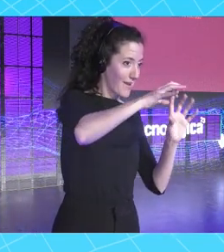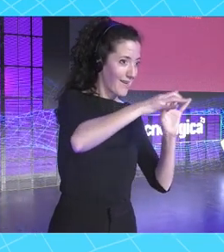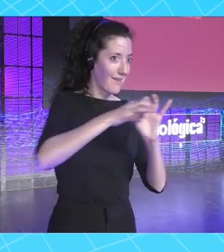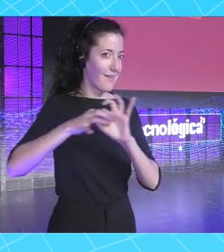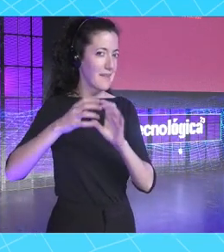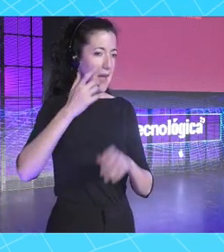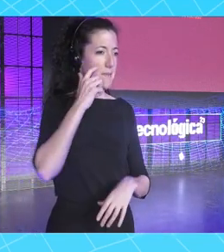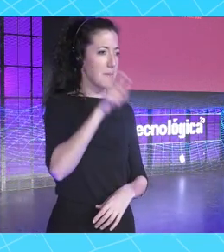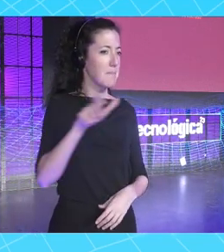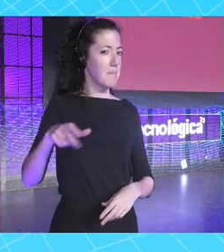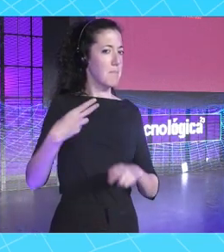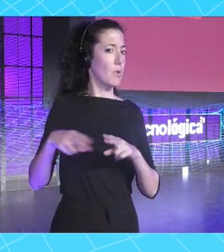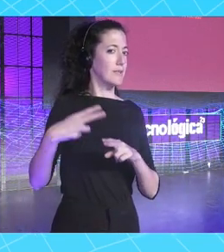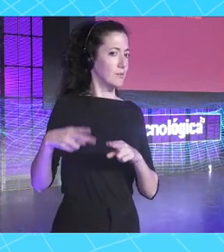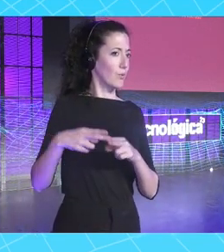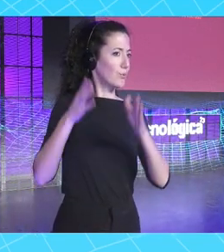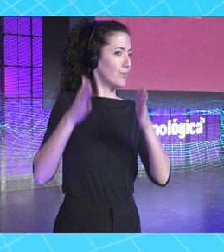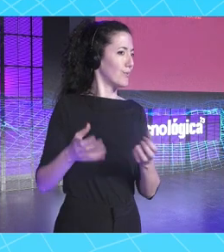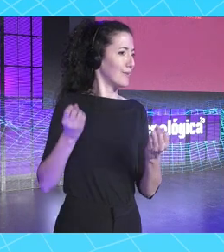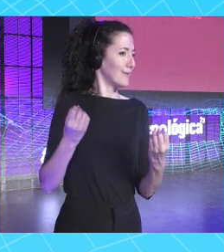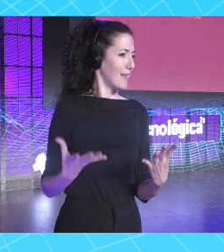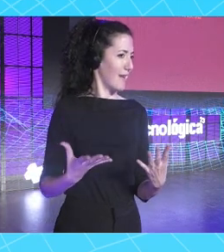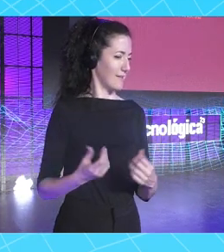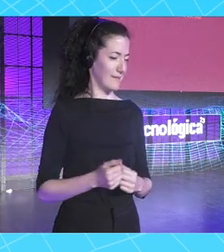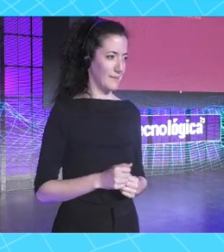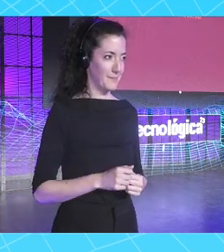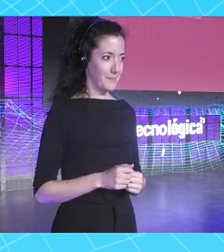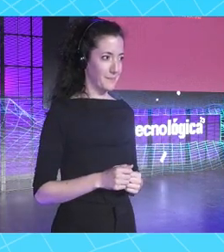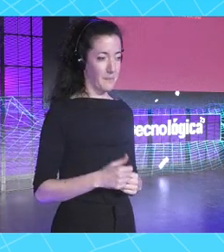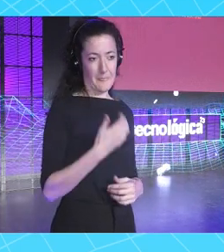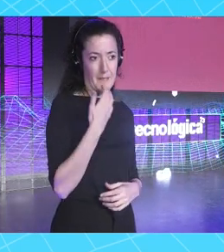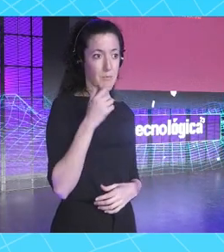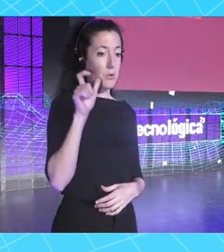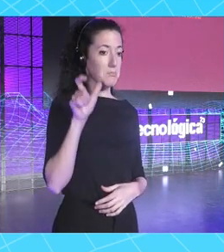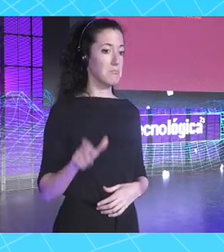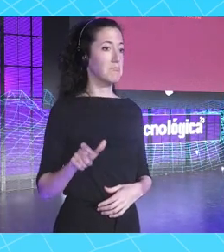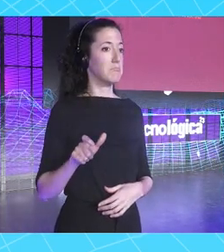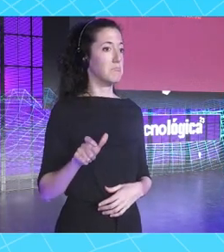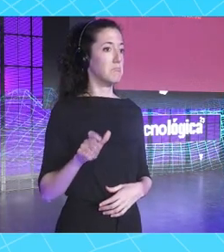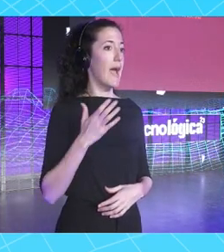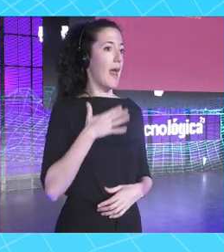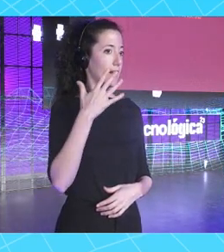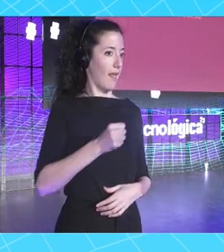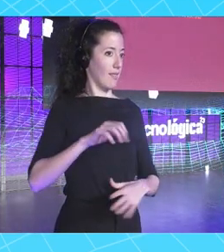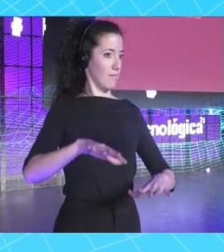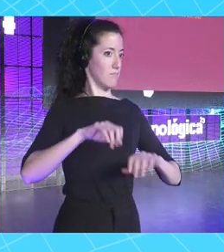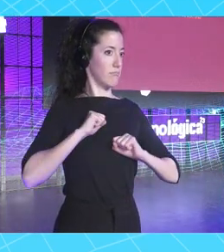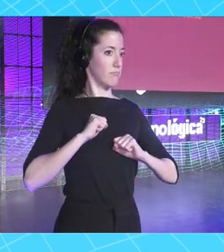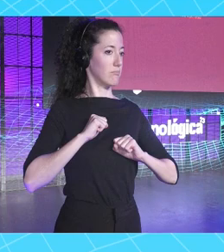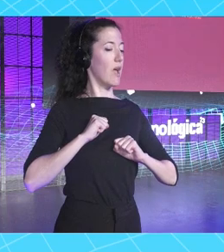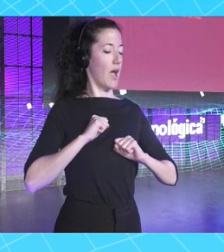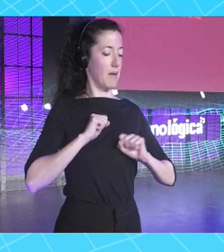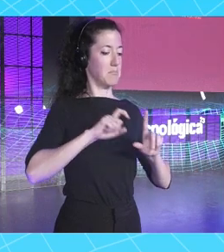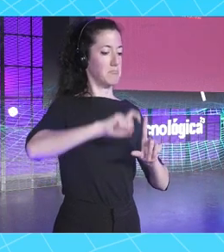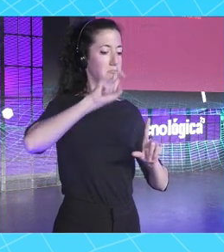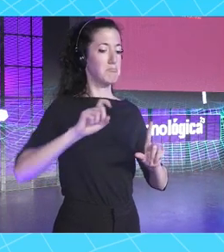día es dentro de dentro de alcalde foto de los indicadores que había Entonces cómo cogiste